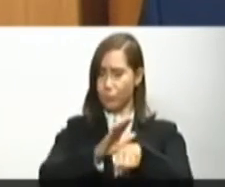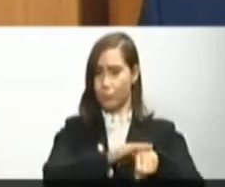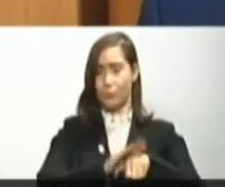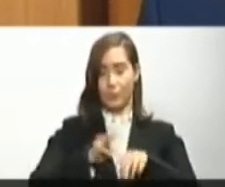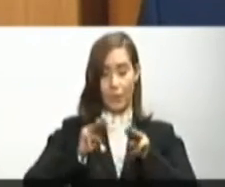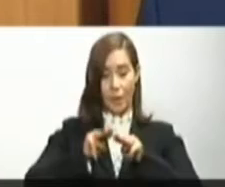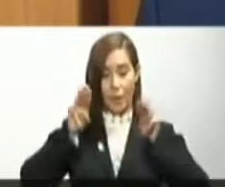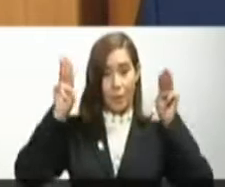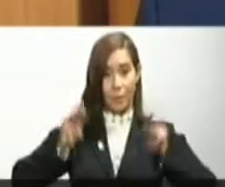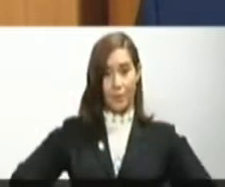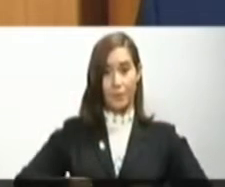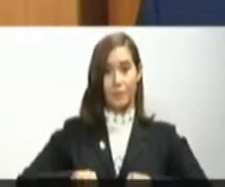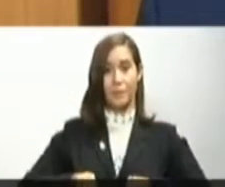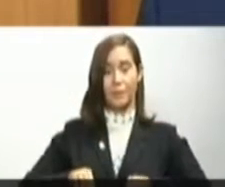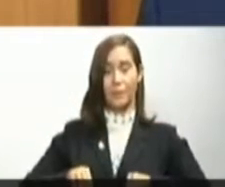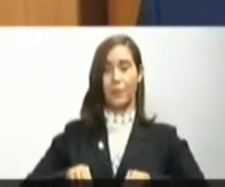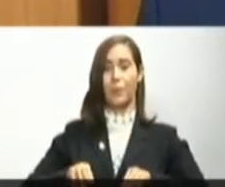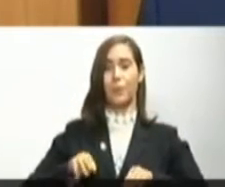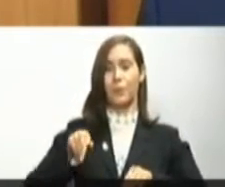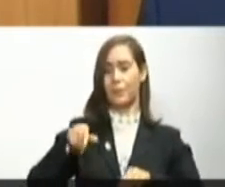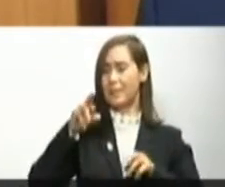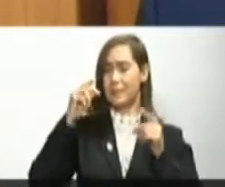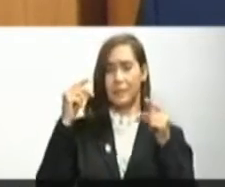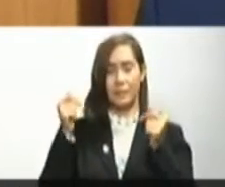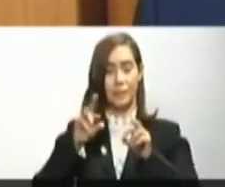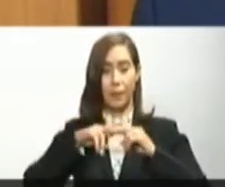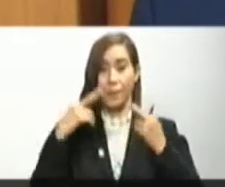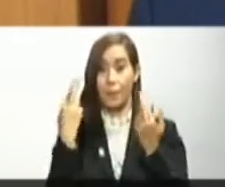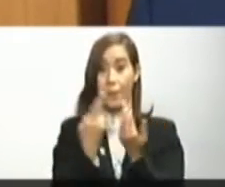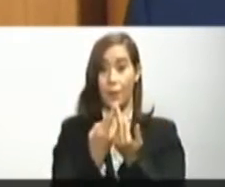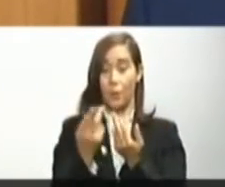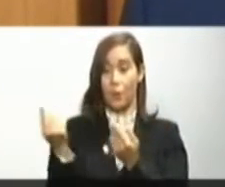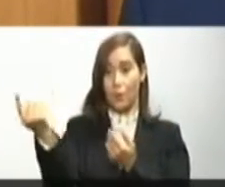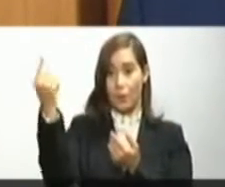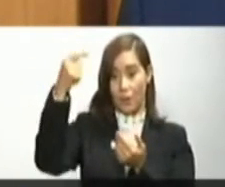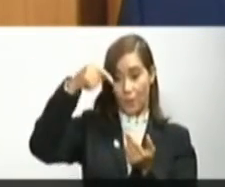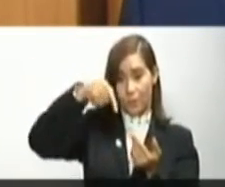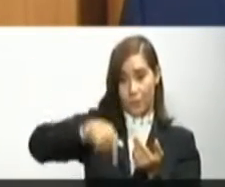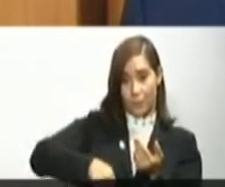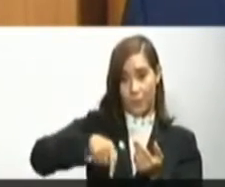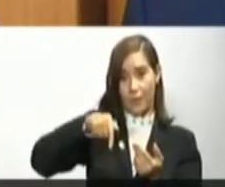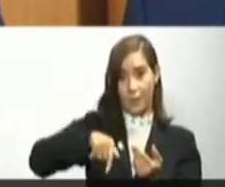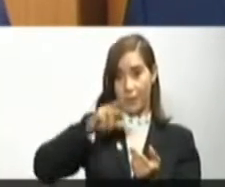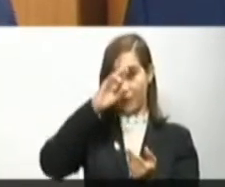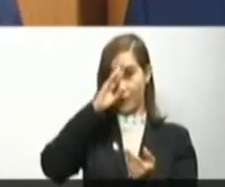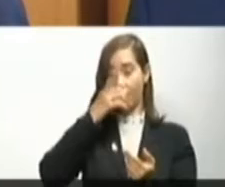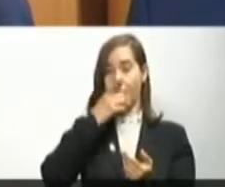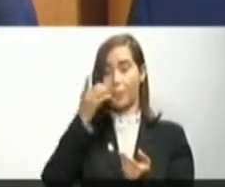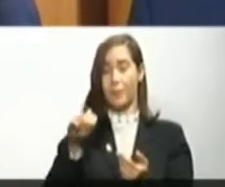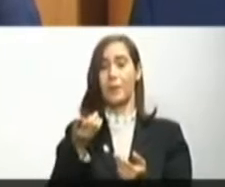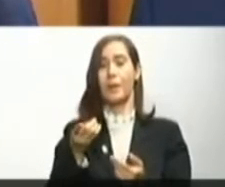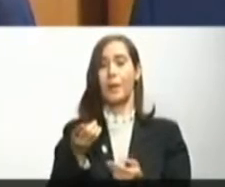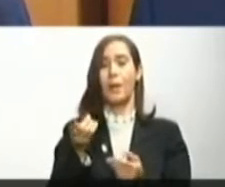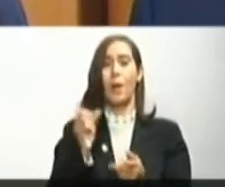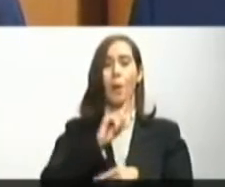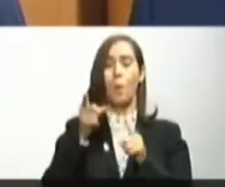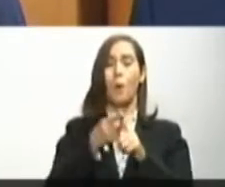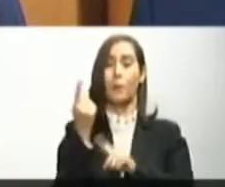Hacienda iberoamericanos a una reunión de urgencia en Santo Domingo para el próximo 24 de